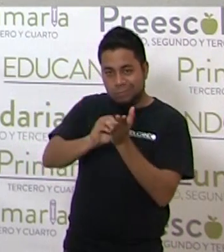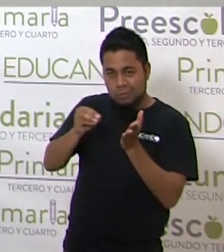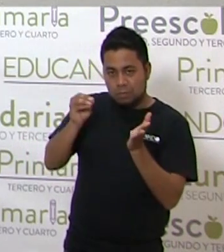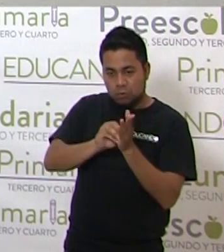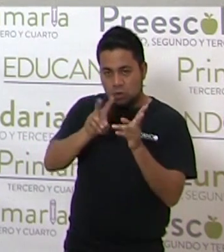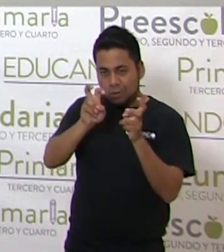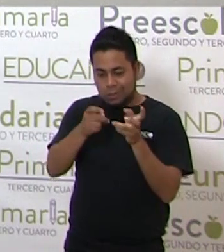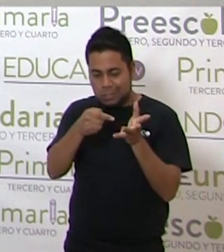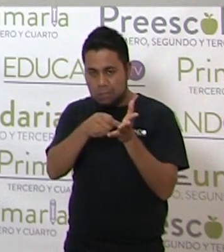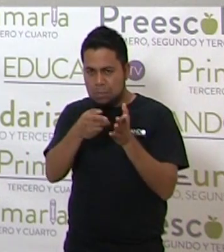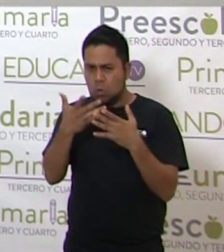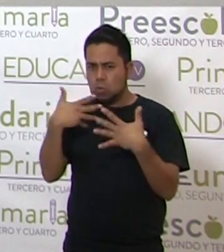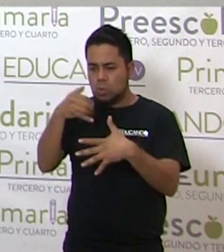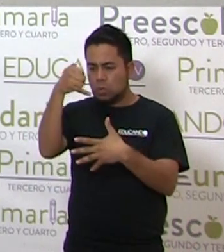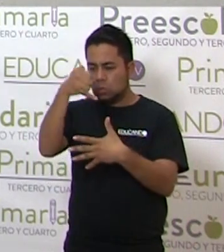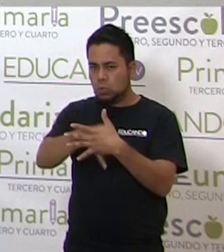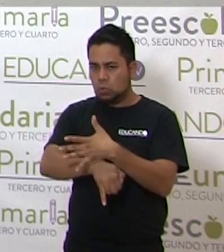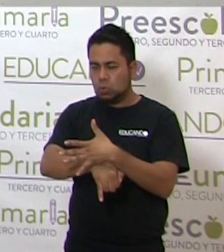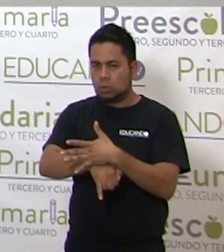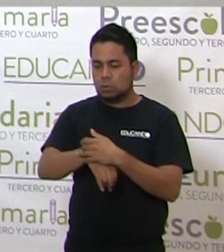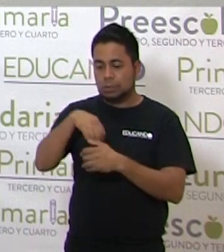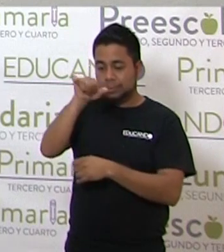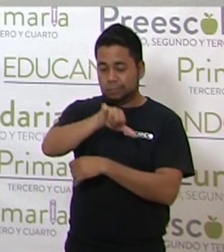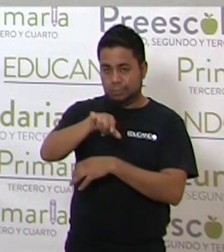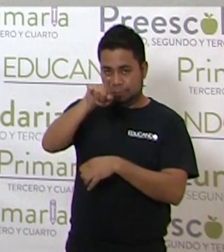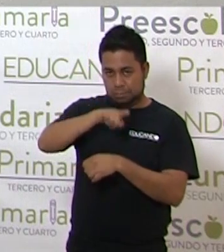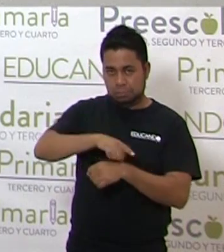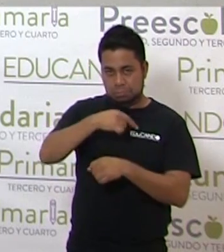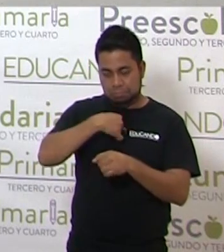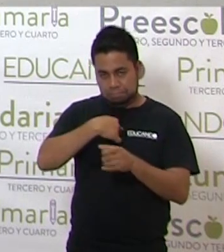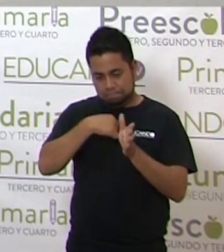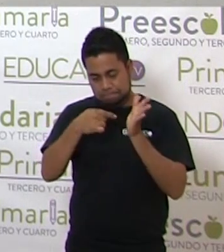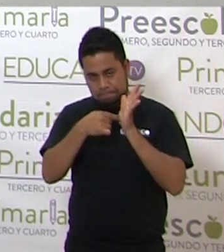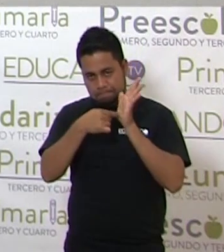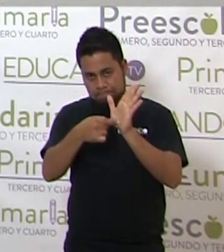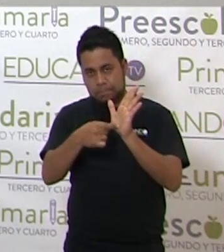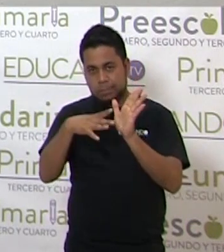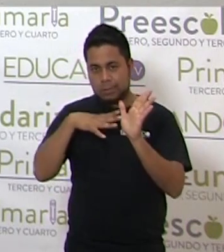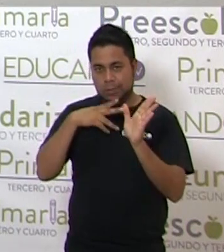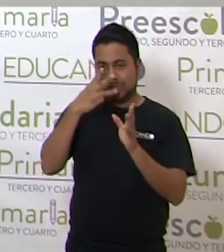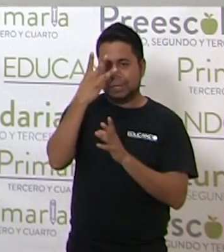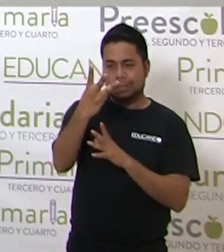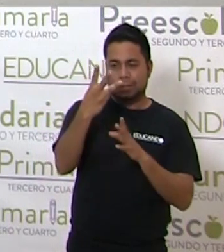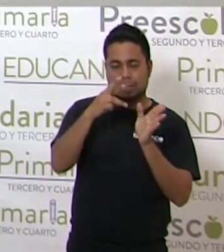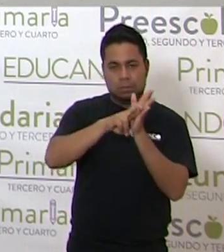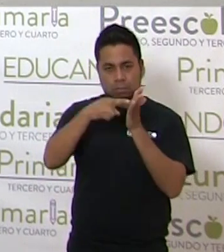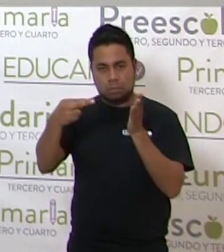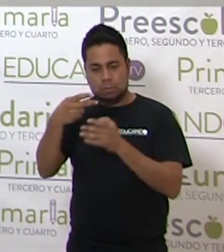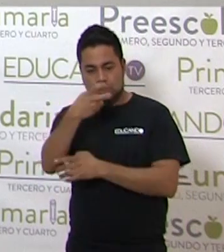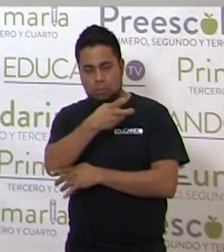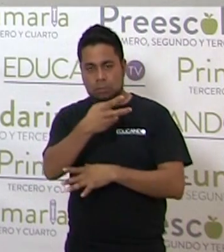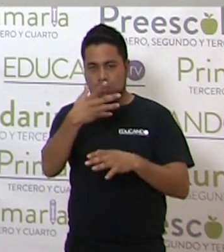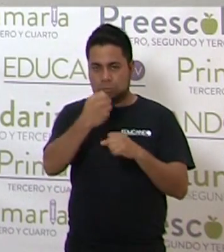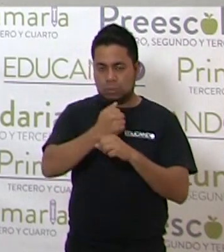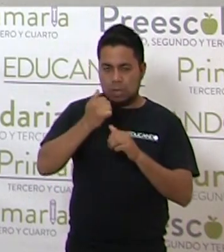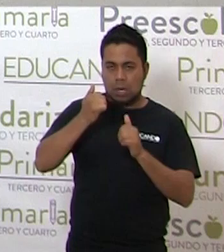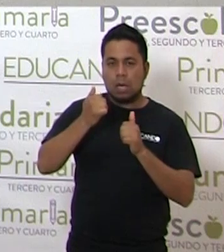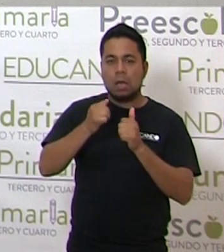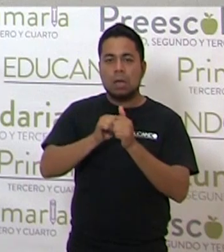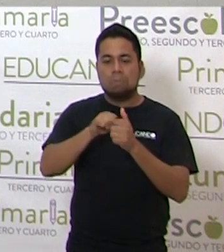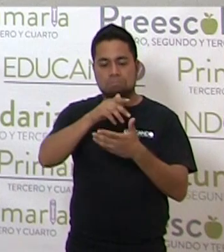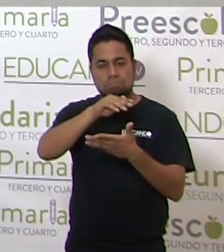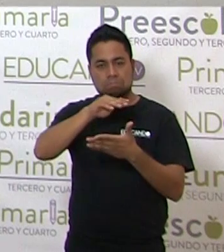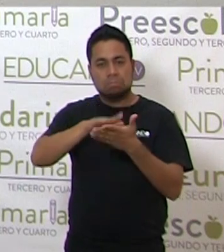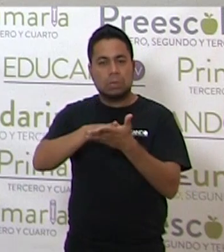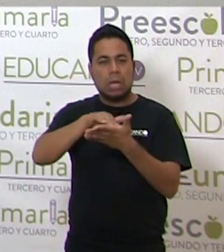a profundidad. El día de hoy yo les traje a mostrar 3 revistas, esta que se llama Arqueología,